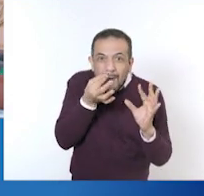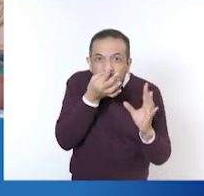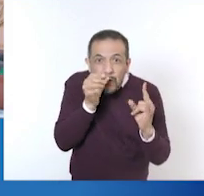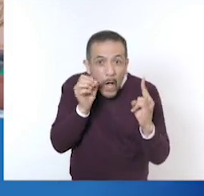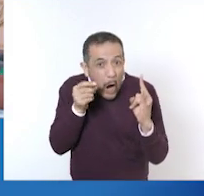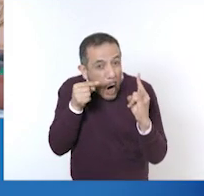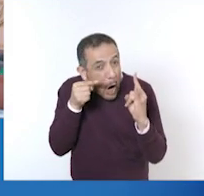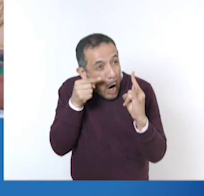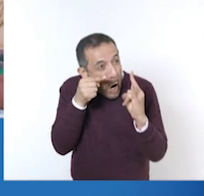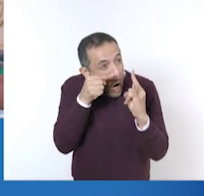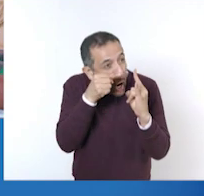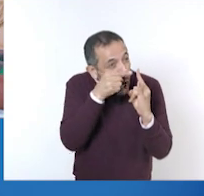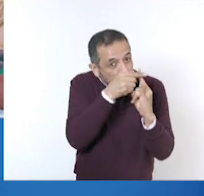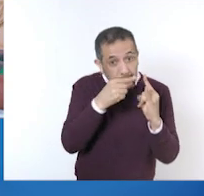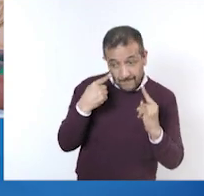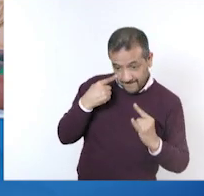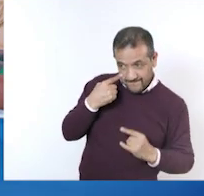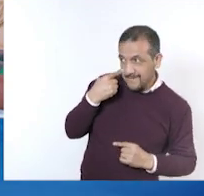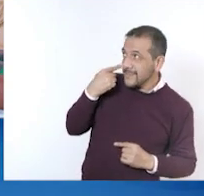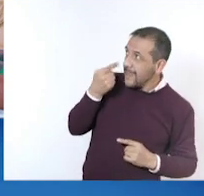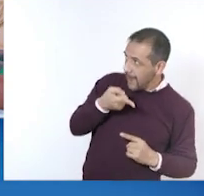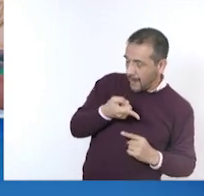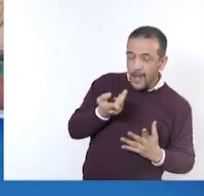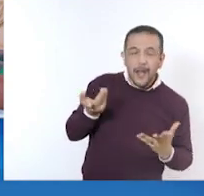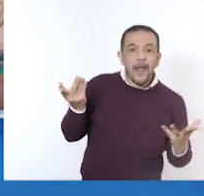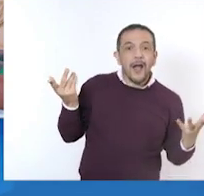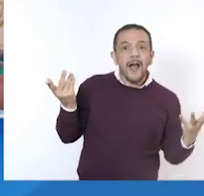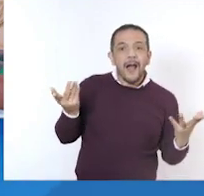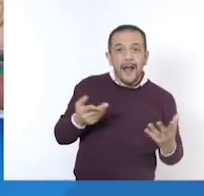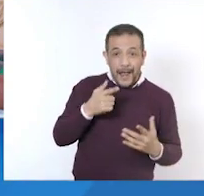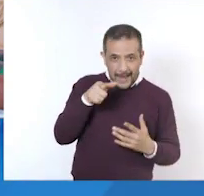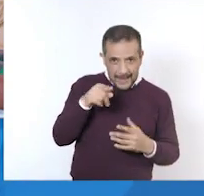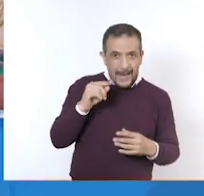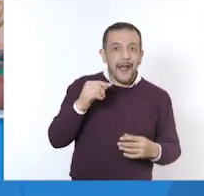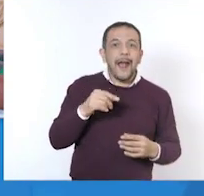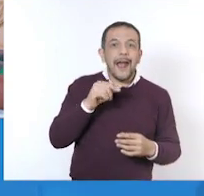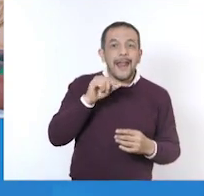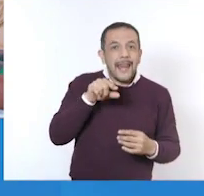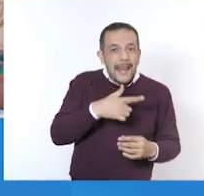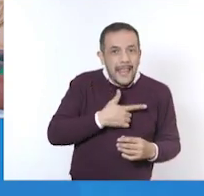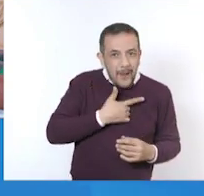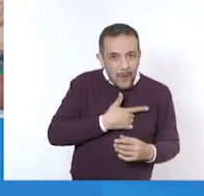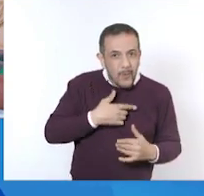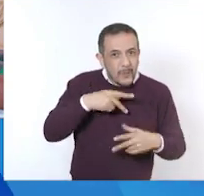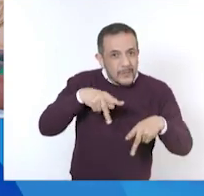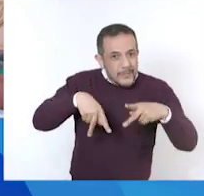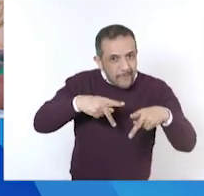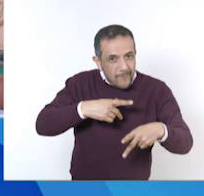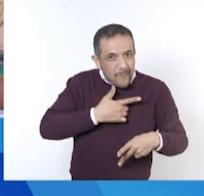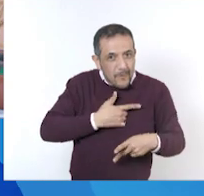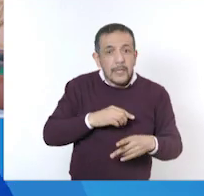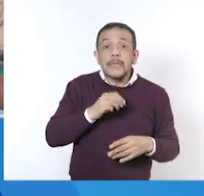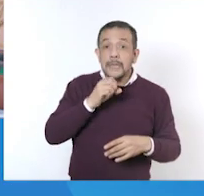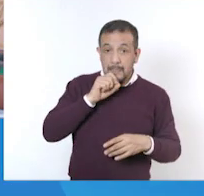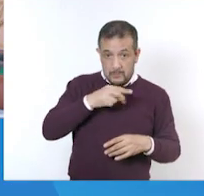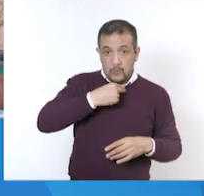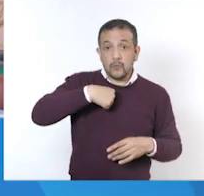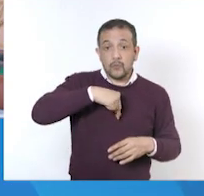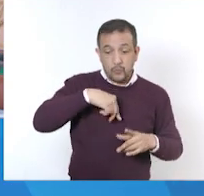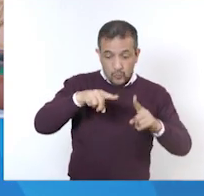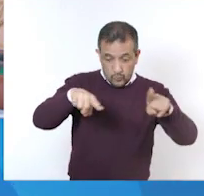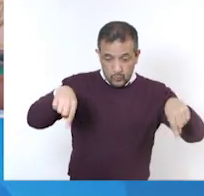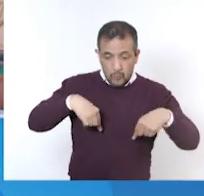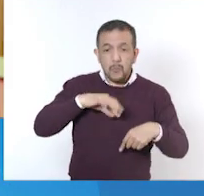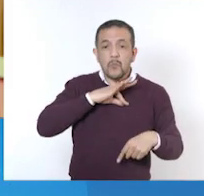de entrar la pelota y hacer gol. ¿Se fijaron? ¿Le gusta jugar fut? Nosotros también pusimos una cancha en